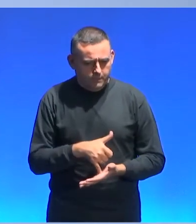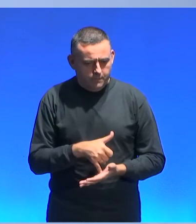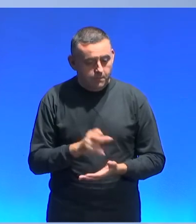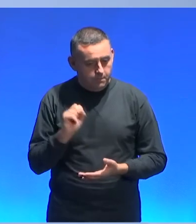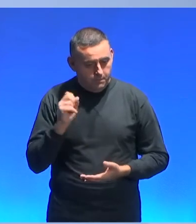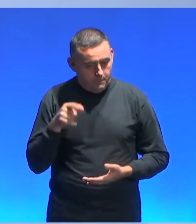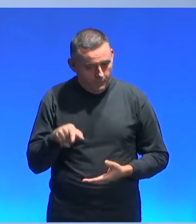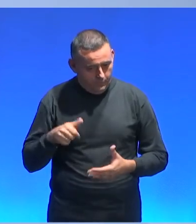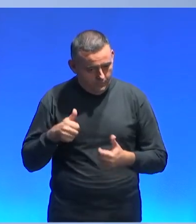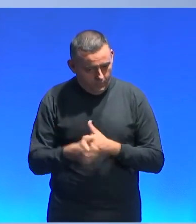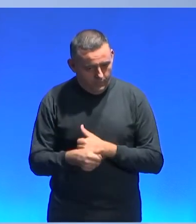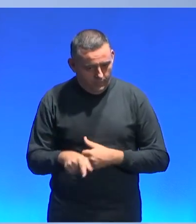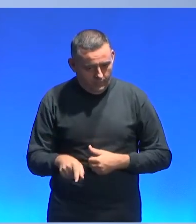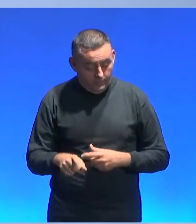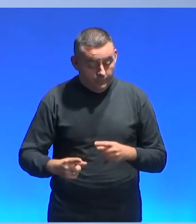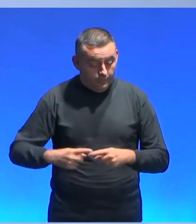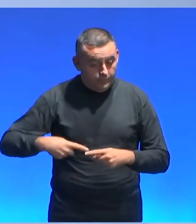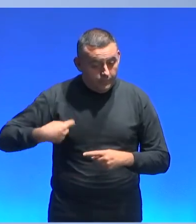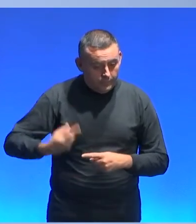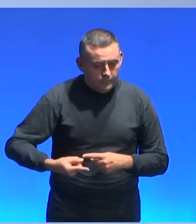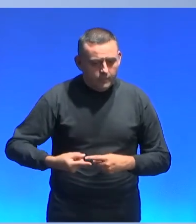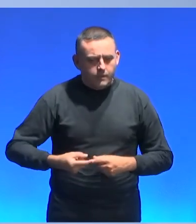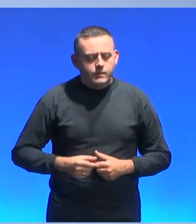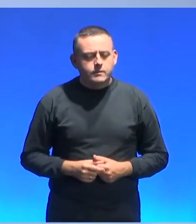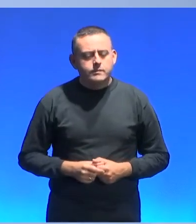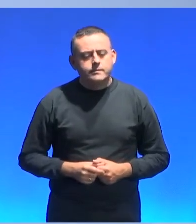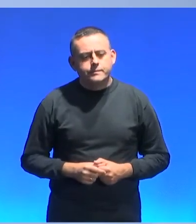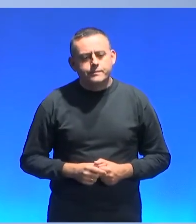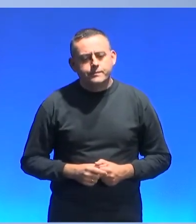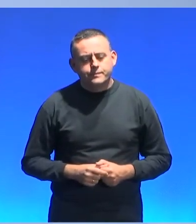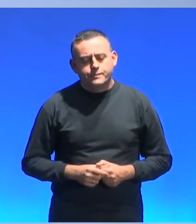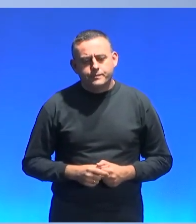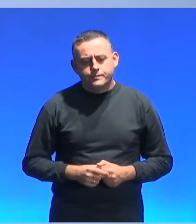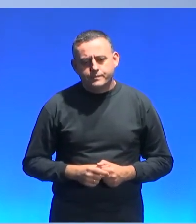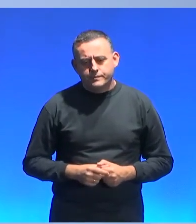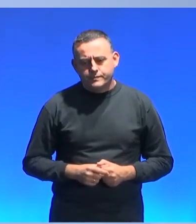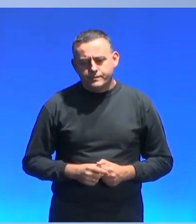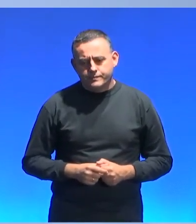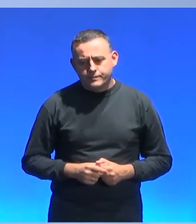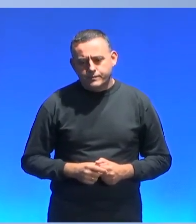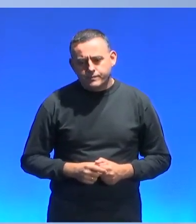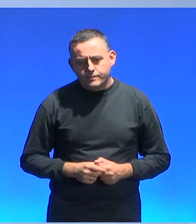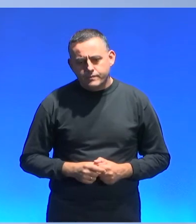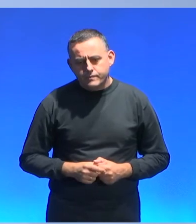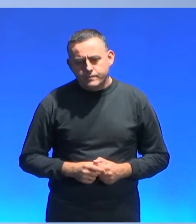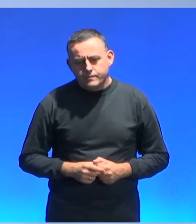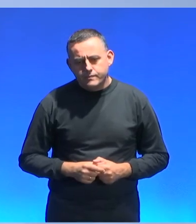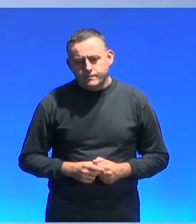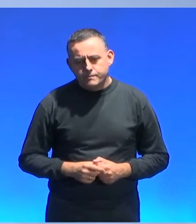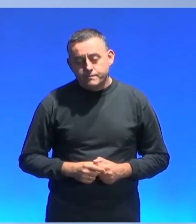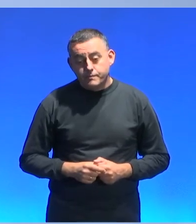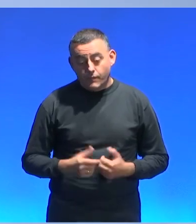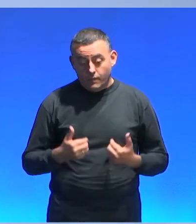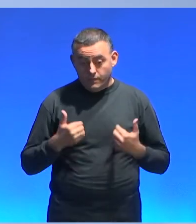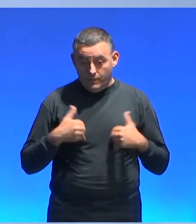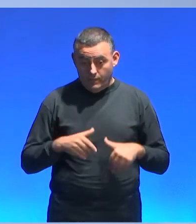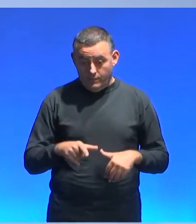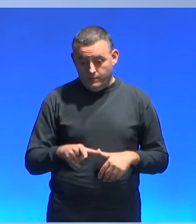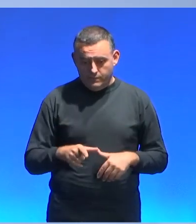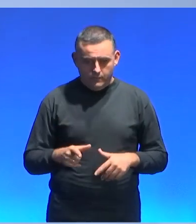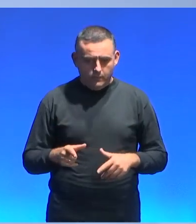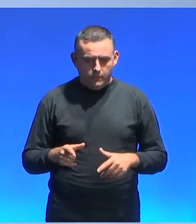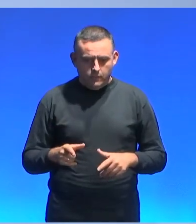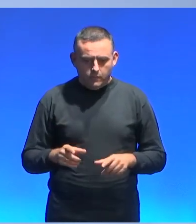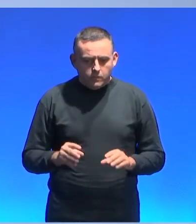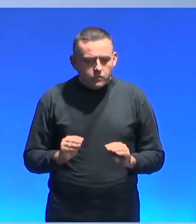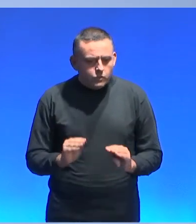Después entraremos en el tema que una vez que garantizamos que, por ejemplo, la gente pueda moverse con sus